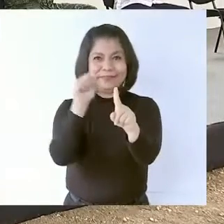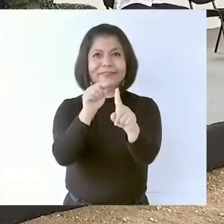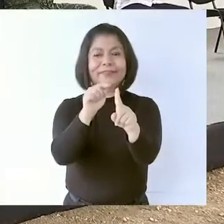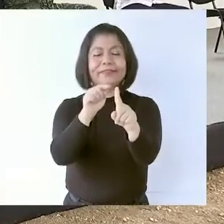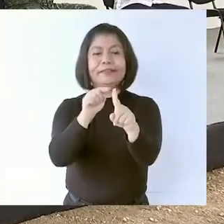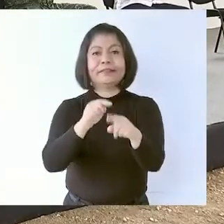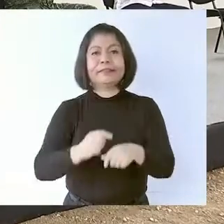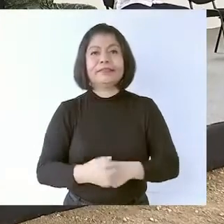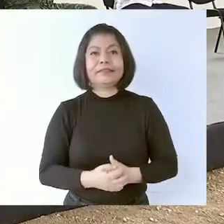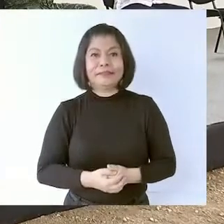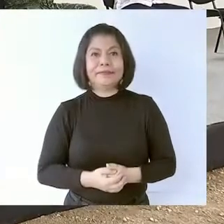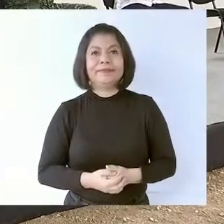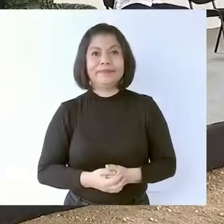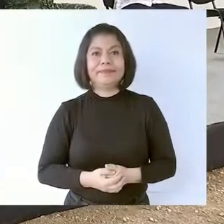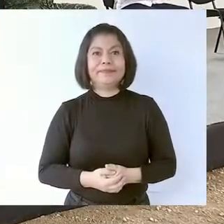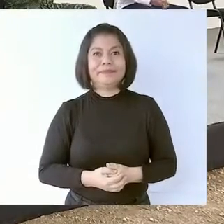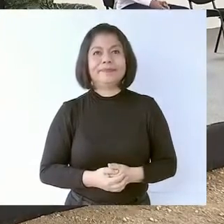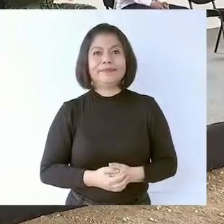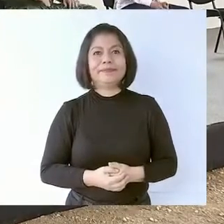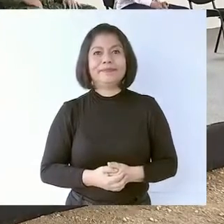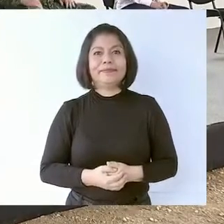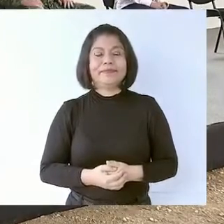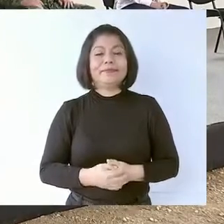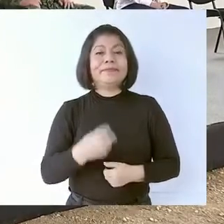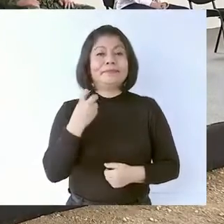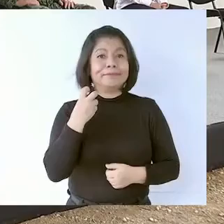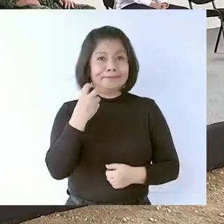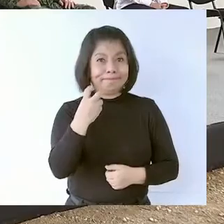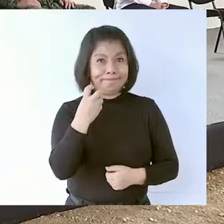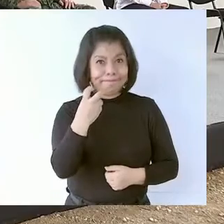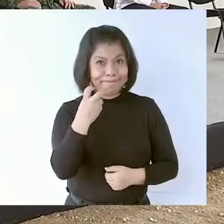Todo eso lo vamos a dejar